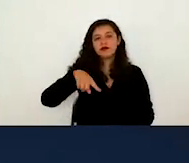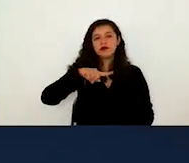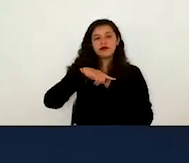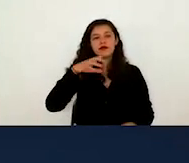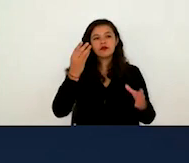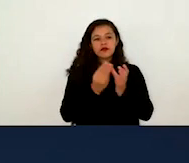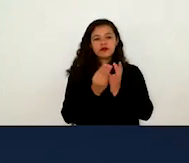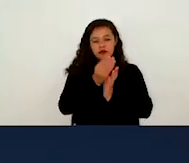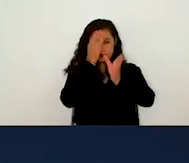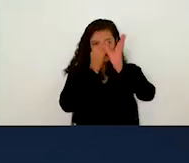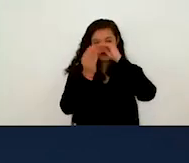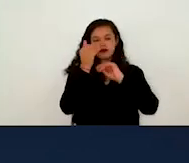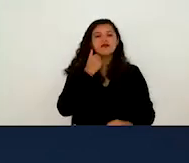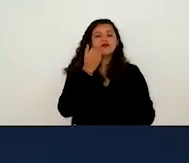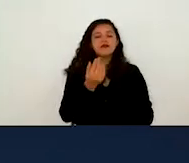curso